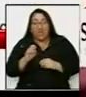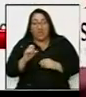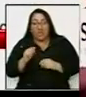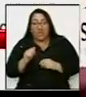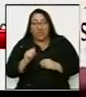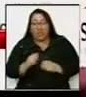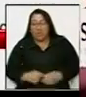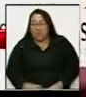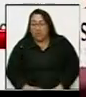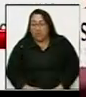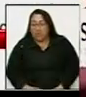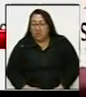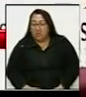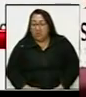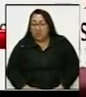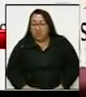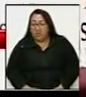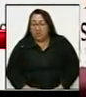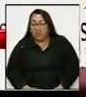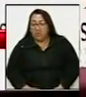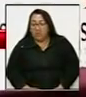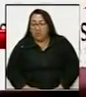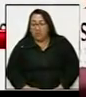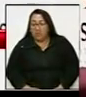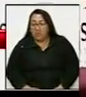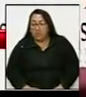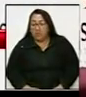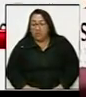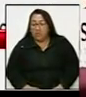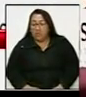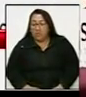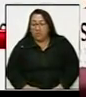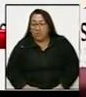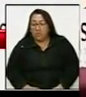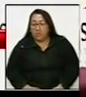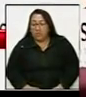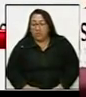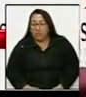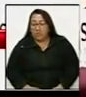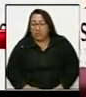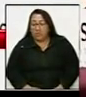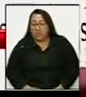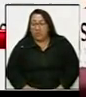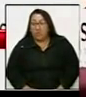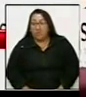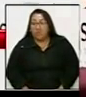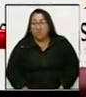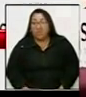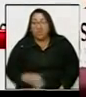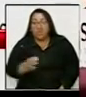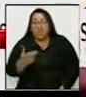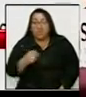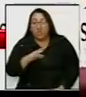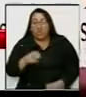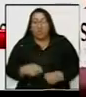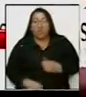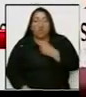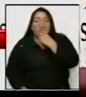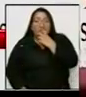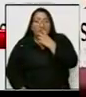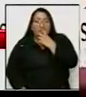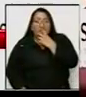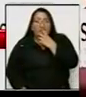los números, los correos donde quisiera asegurarse que se me ha llegado esos los dictámenes,